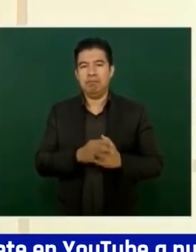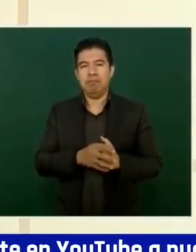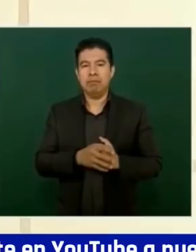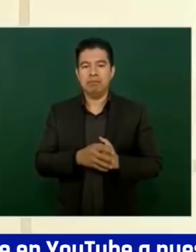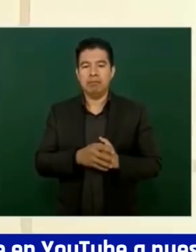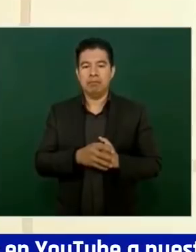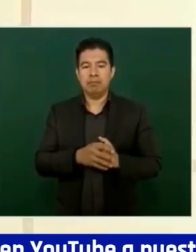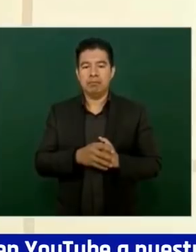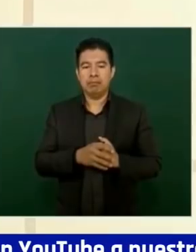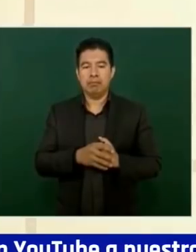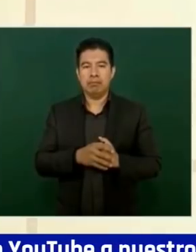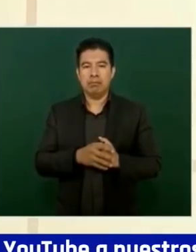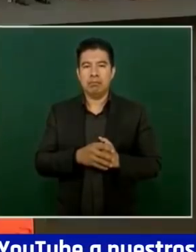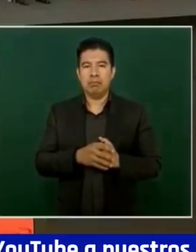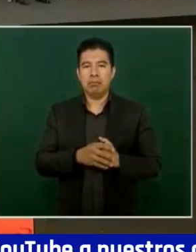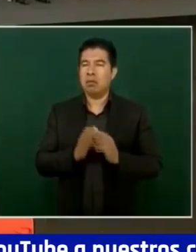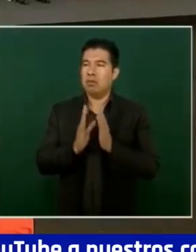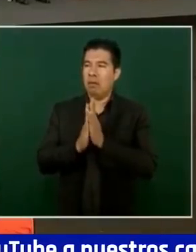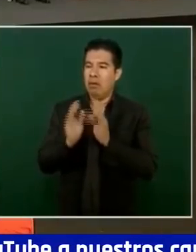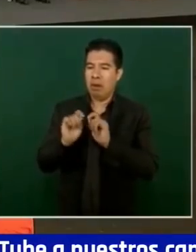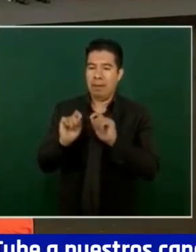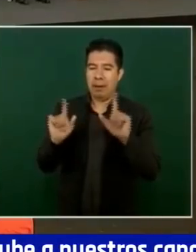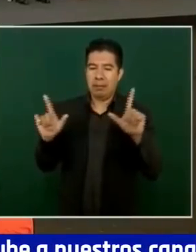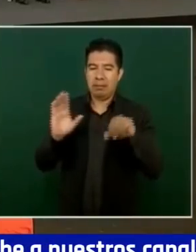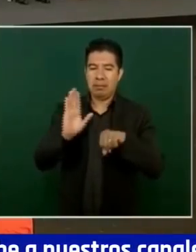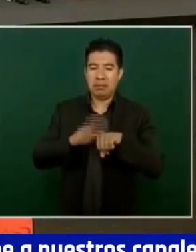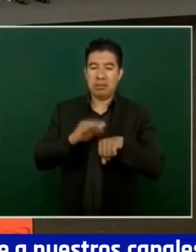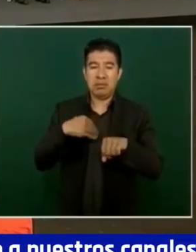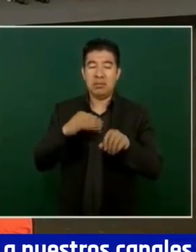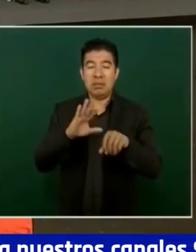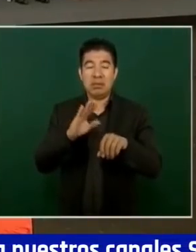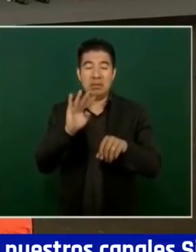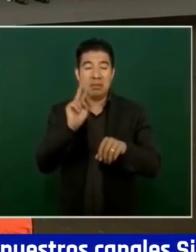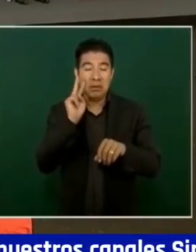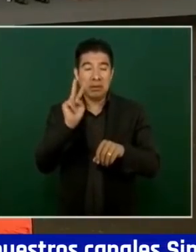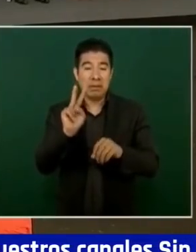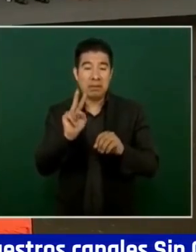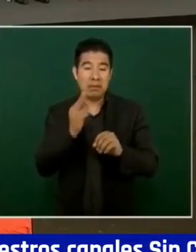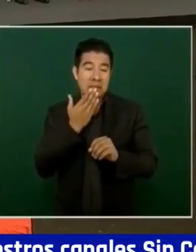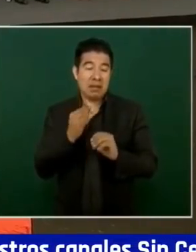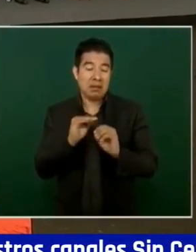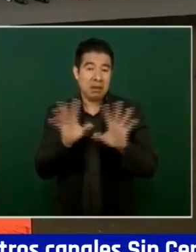no se puede ampliar un poco porque no se ve bien,